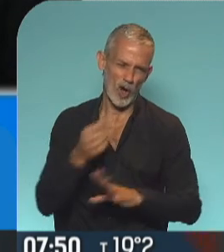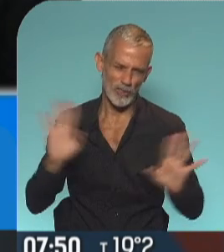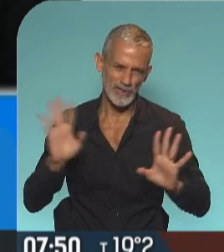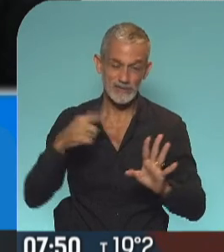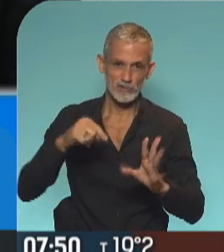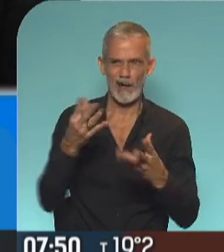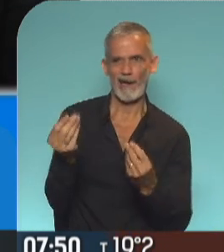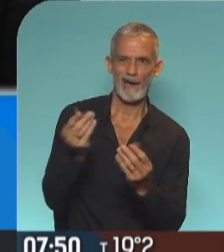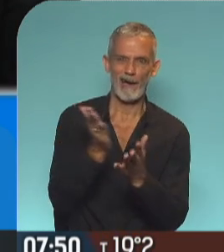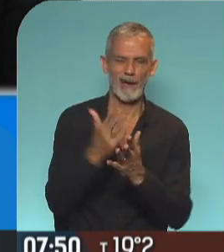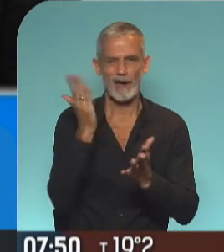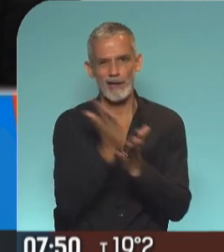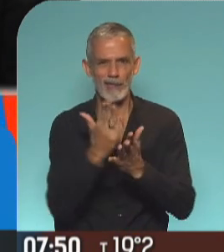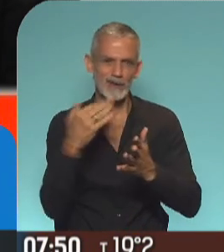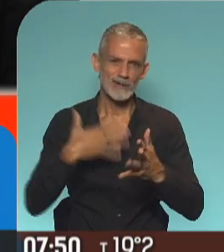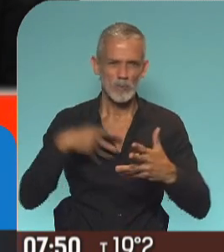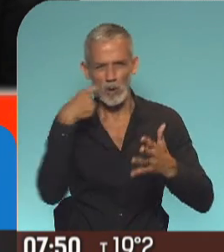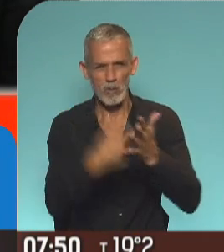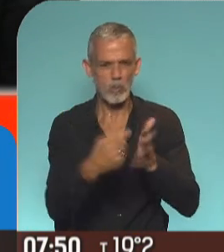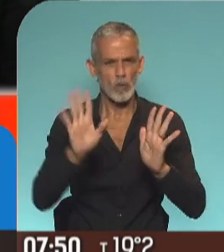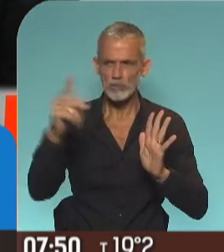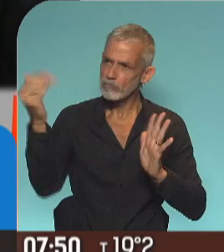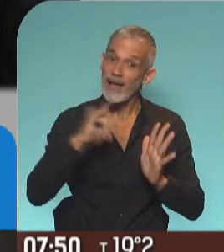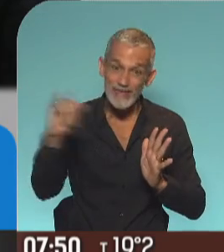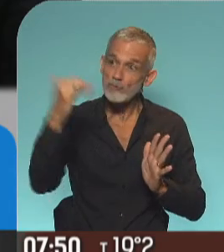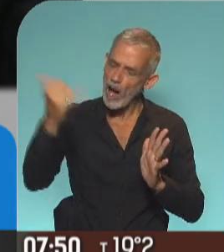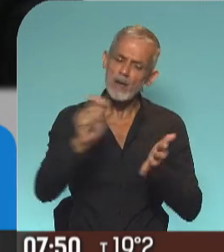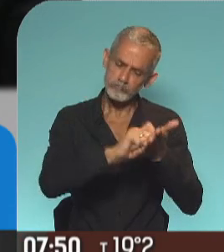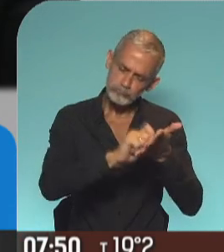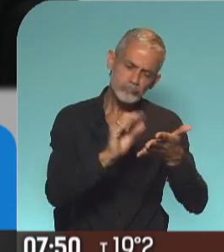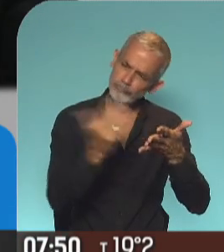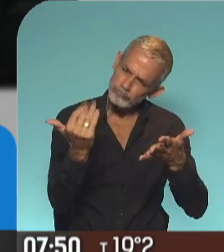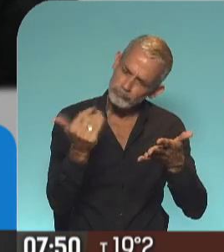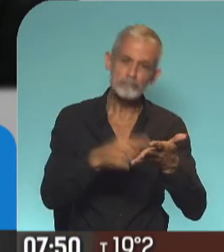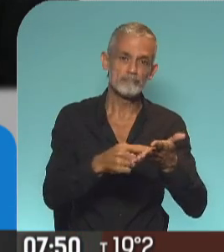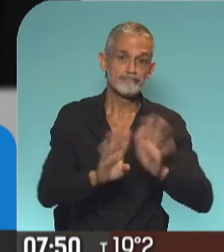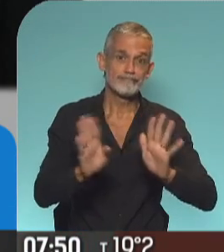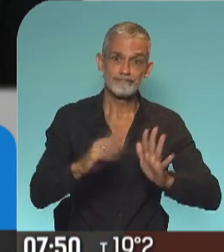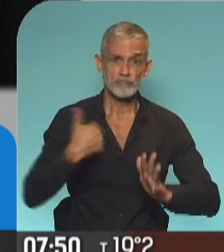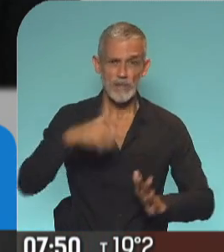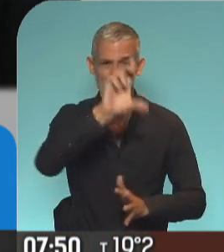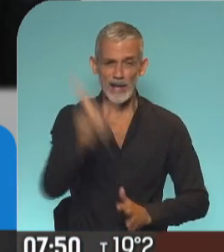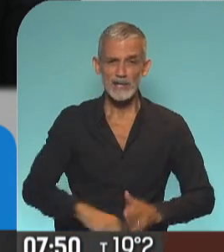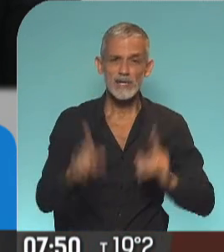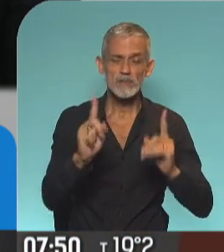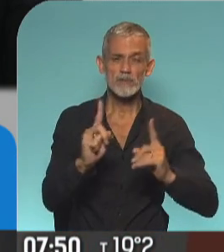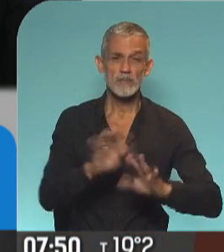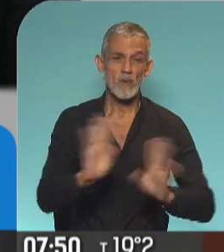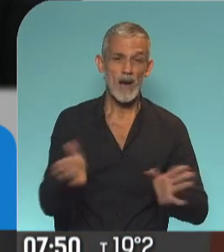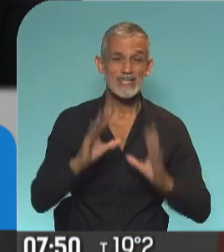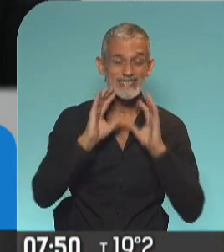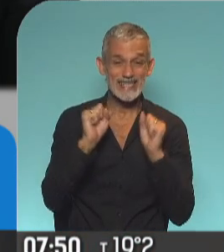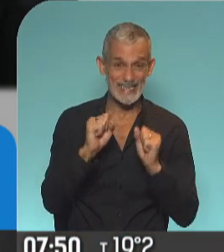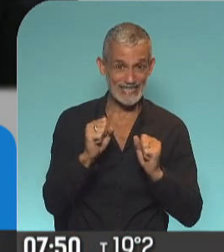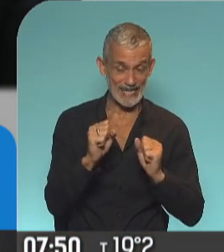Nosotros tomamos nota de denuncias, como hicimos a lo largo y a lo ancho del país, como te dije al principio, la Secretaría tuvo